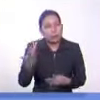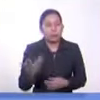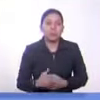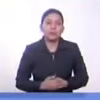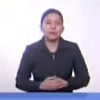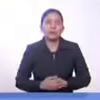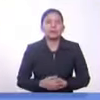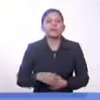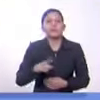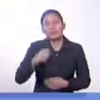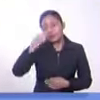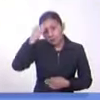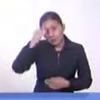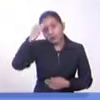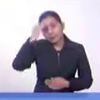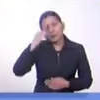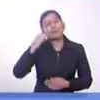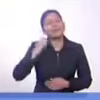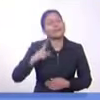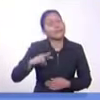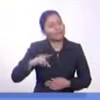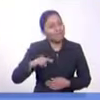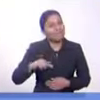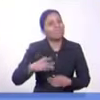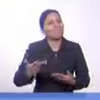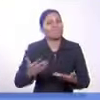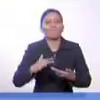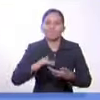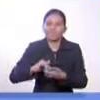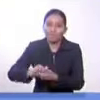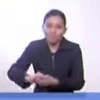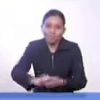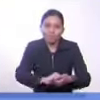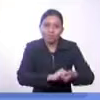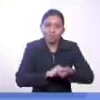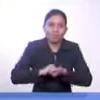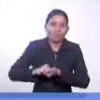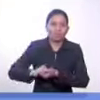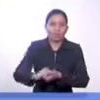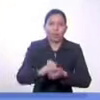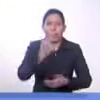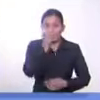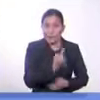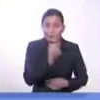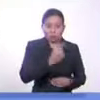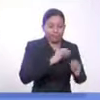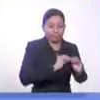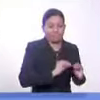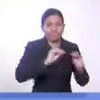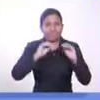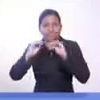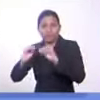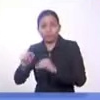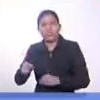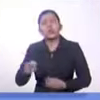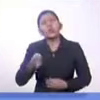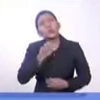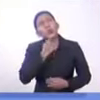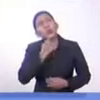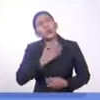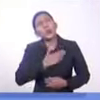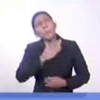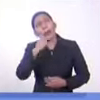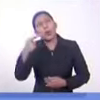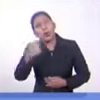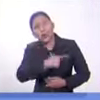aprendido a valorar la amistad y la solidaridad. Los migrantes tienen gran añoranza de su país, lo